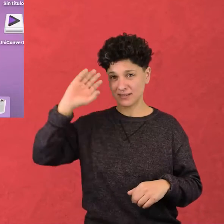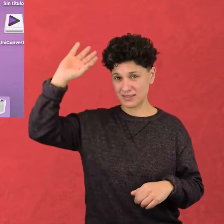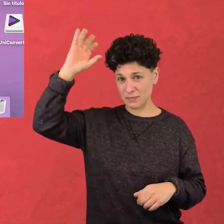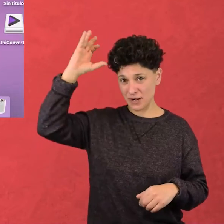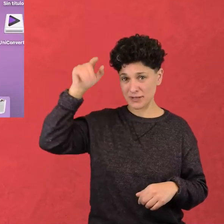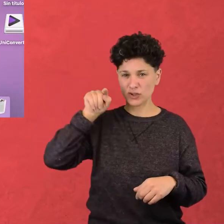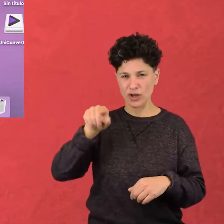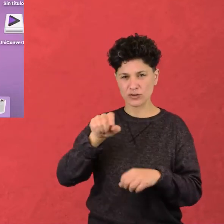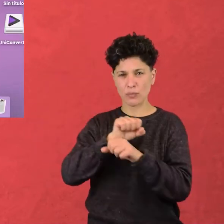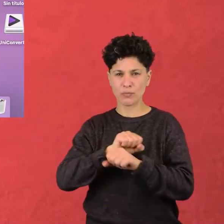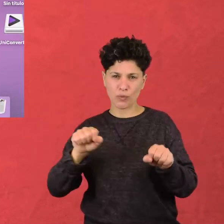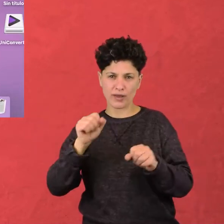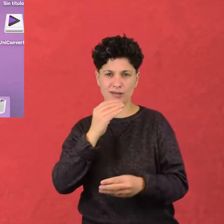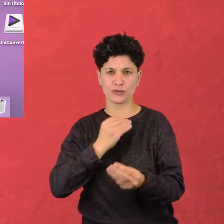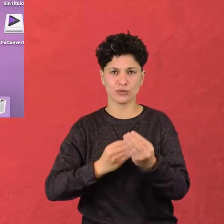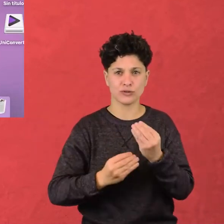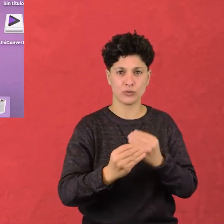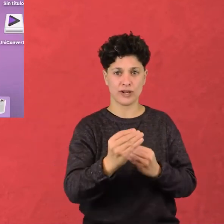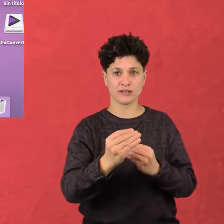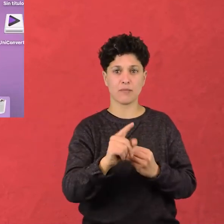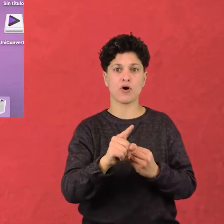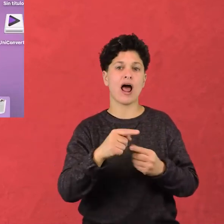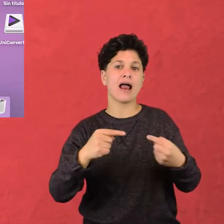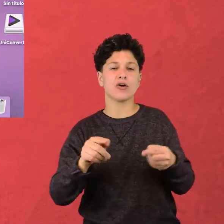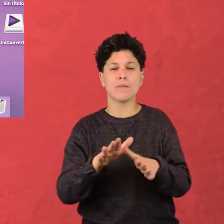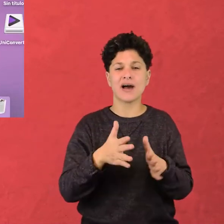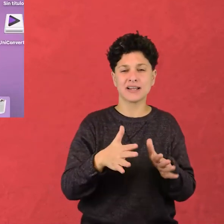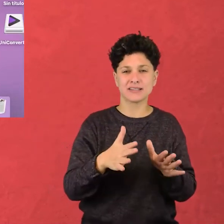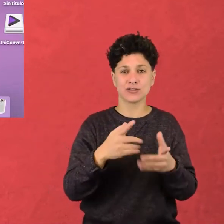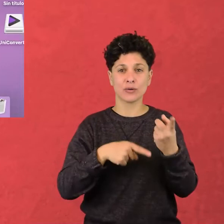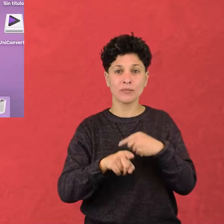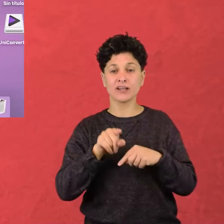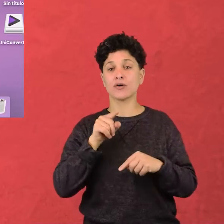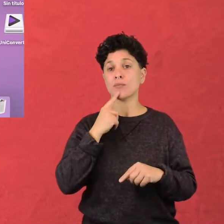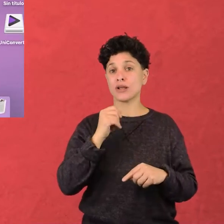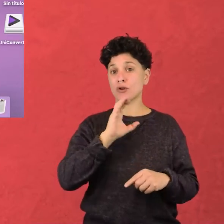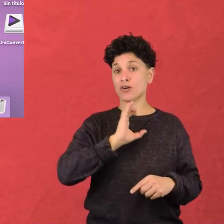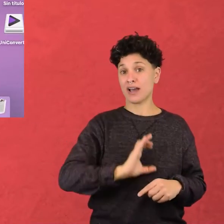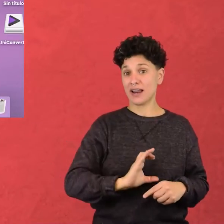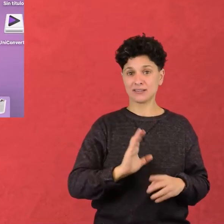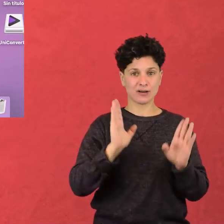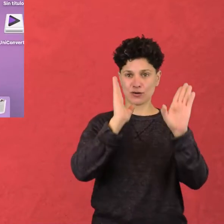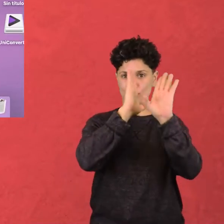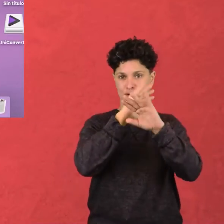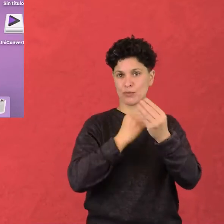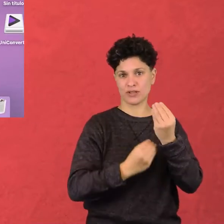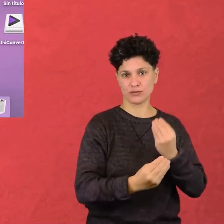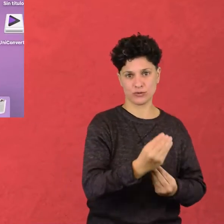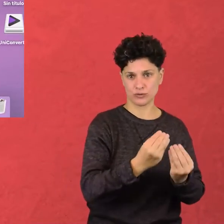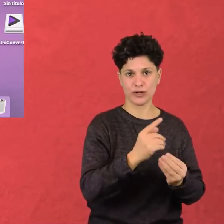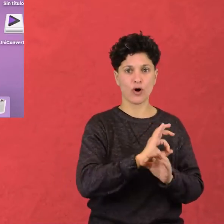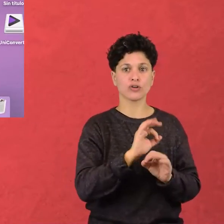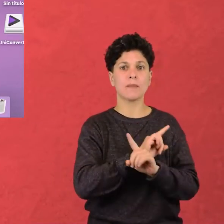La carencia del talento o de temperamento puede verse suplida por algún sucedáneo